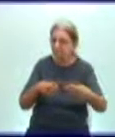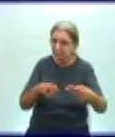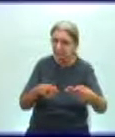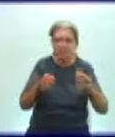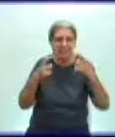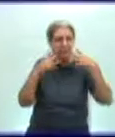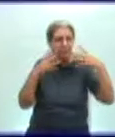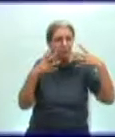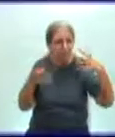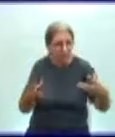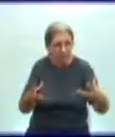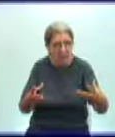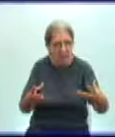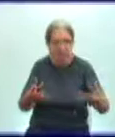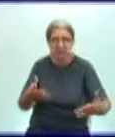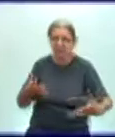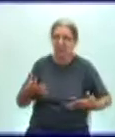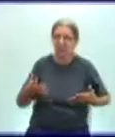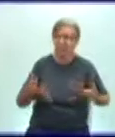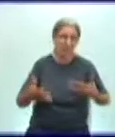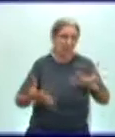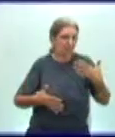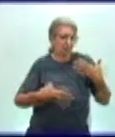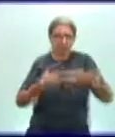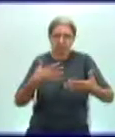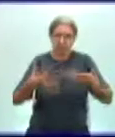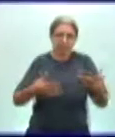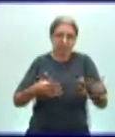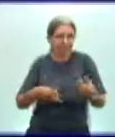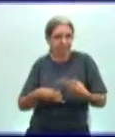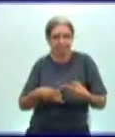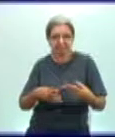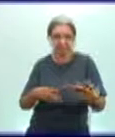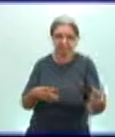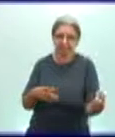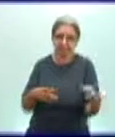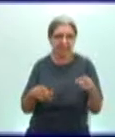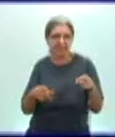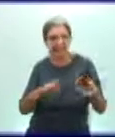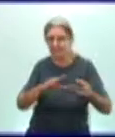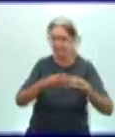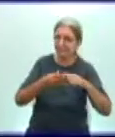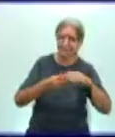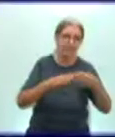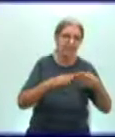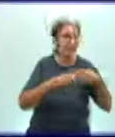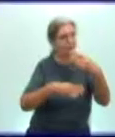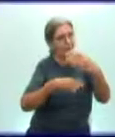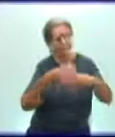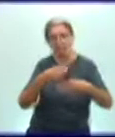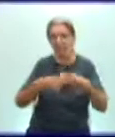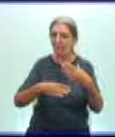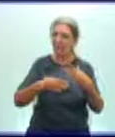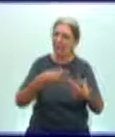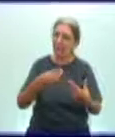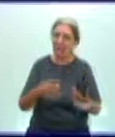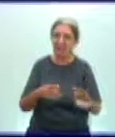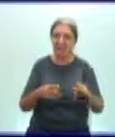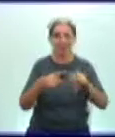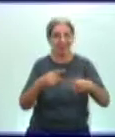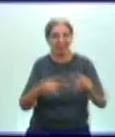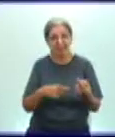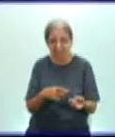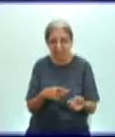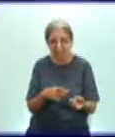el resultado de una alteración de la historia, donde se desarrolla el conflicto y finalmente